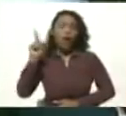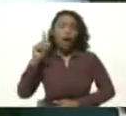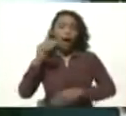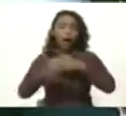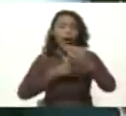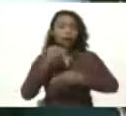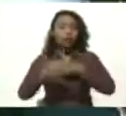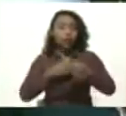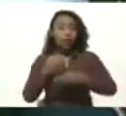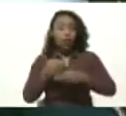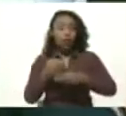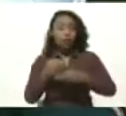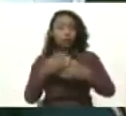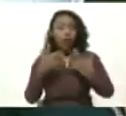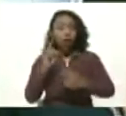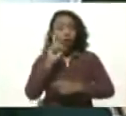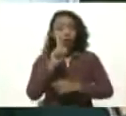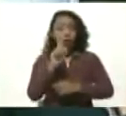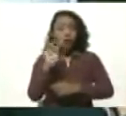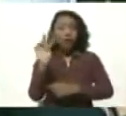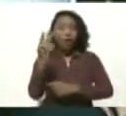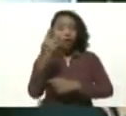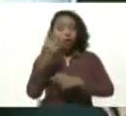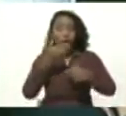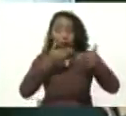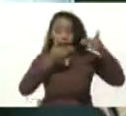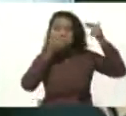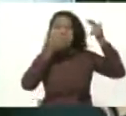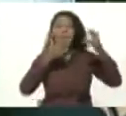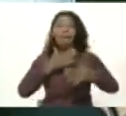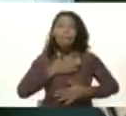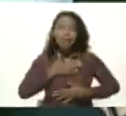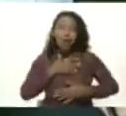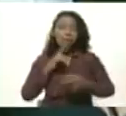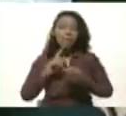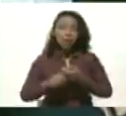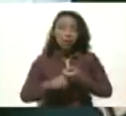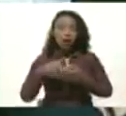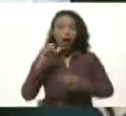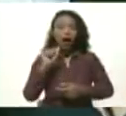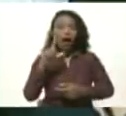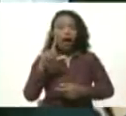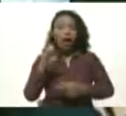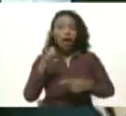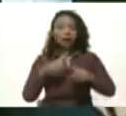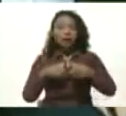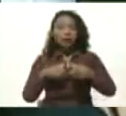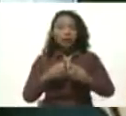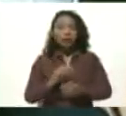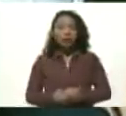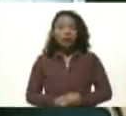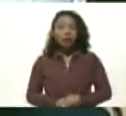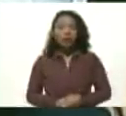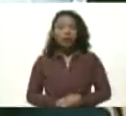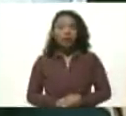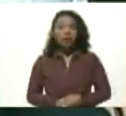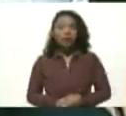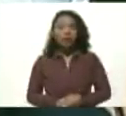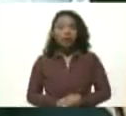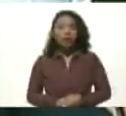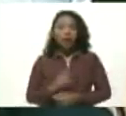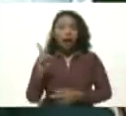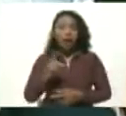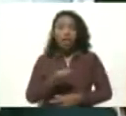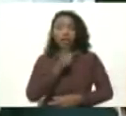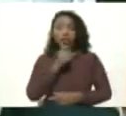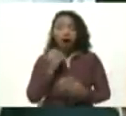la concreción de un segundo secuestro a mi esposo Alex Saab, con la